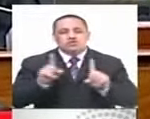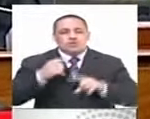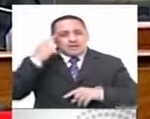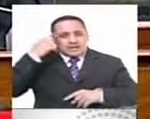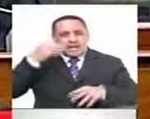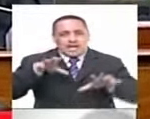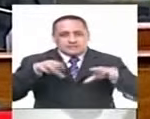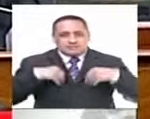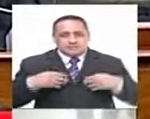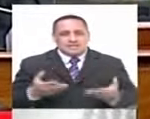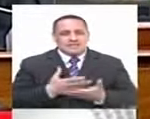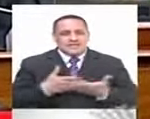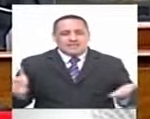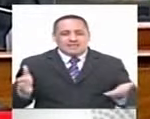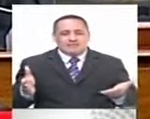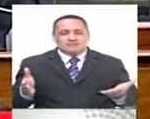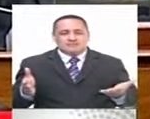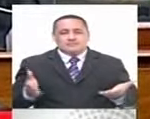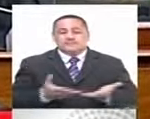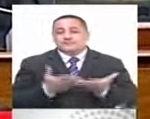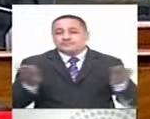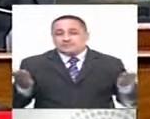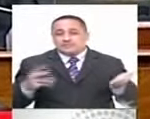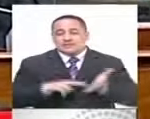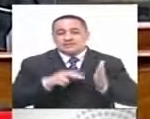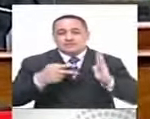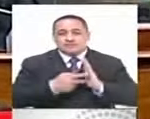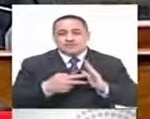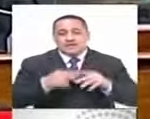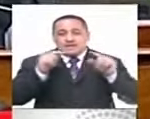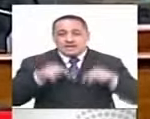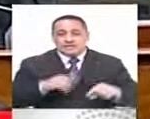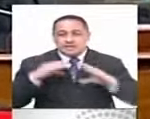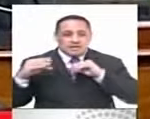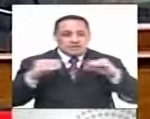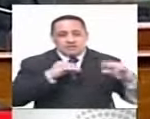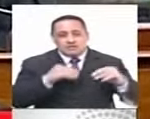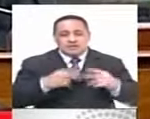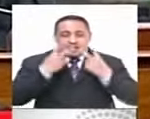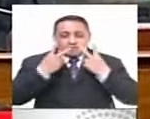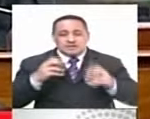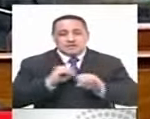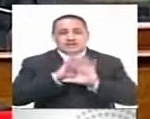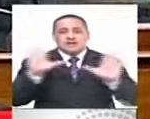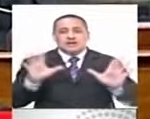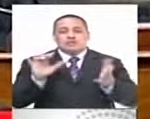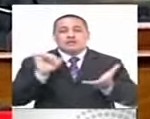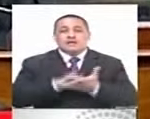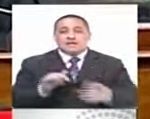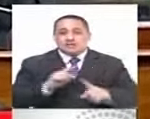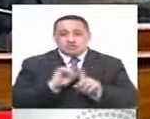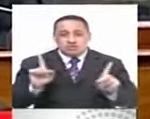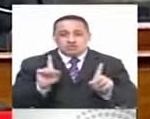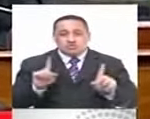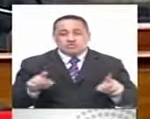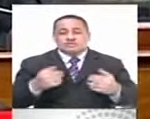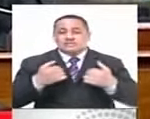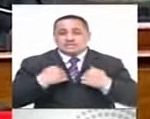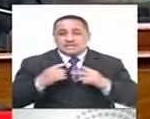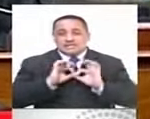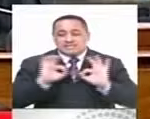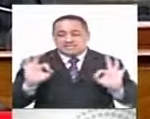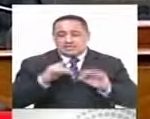consideró. En todo caso, en estas conversaciones ha quedado claro de quien que no tiene